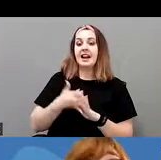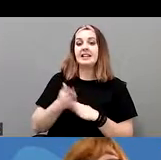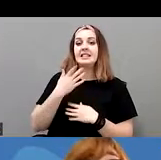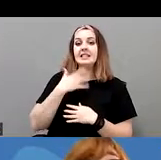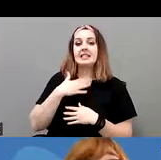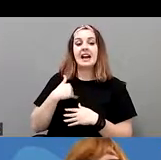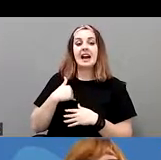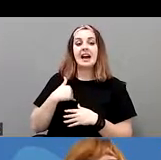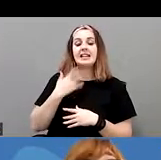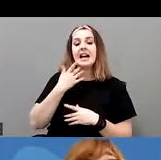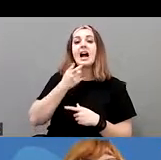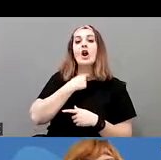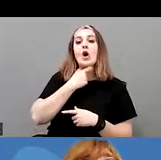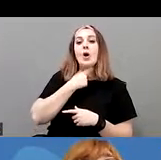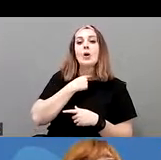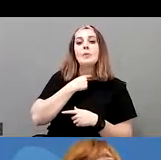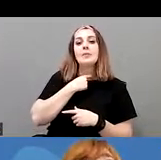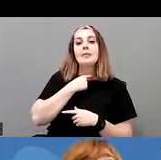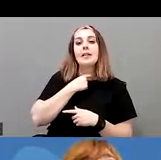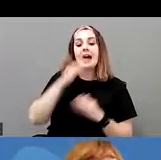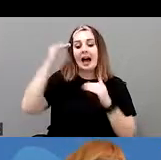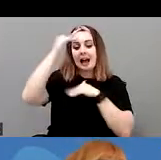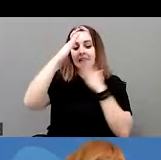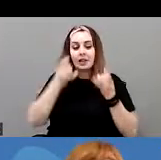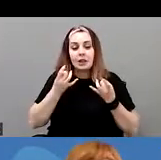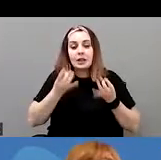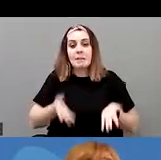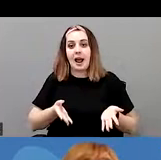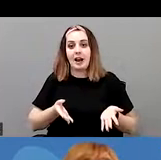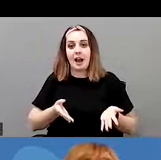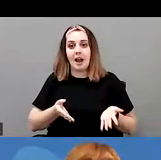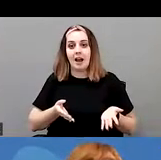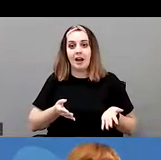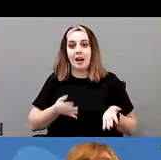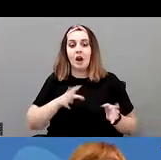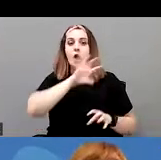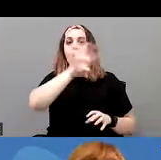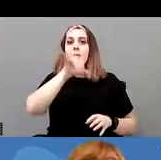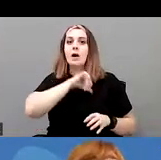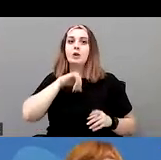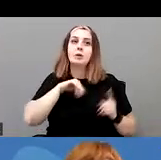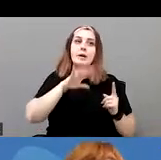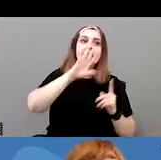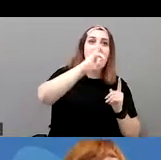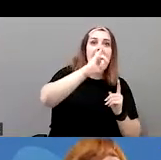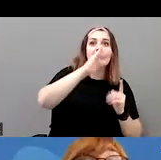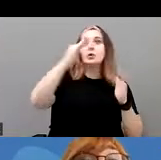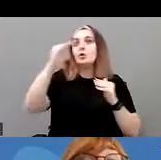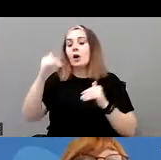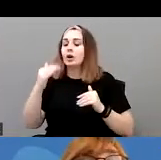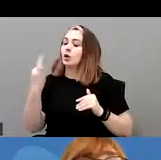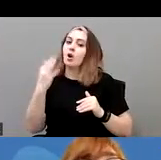ya no valdrá que esa logopedia en la atención temprana esté en algunas comunidades sí y en otras no, sino que tendrá que